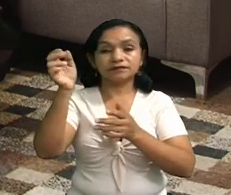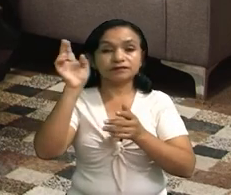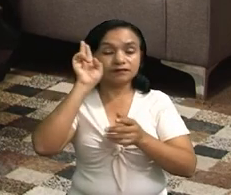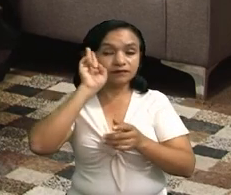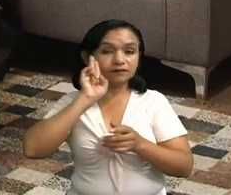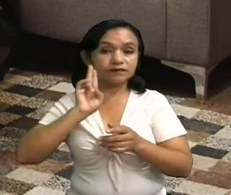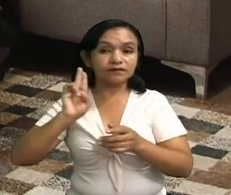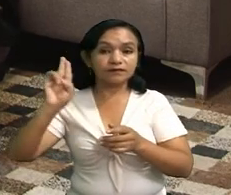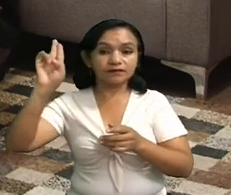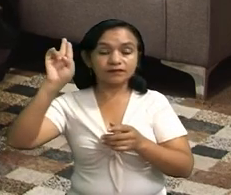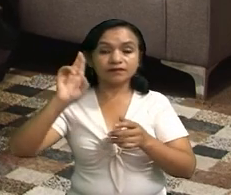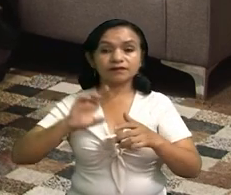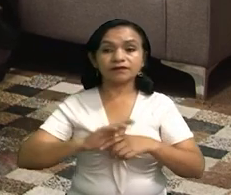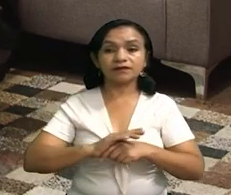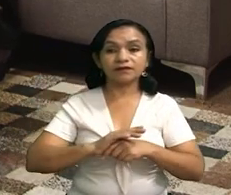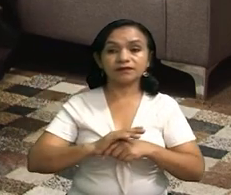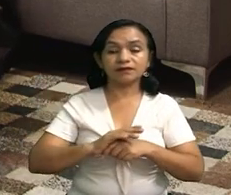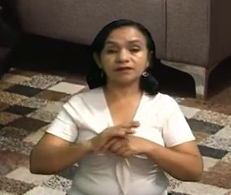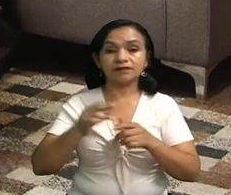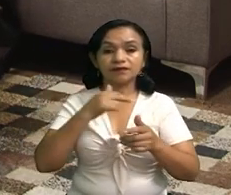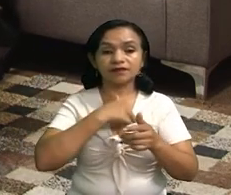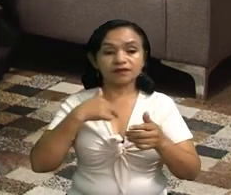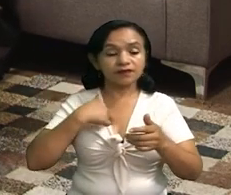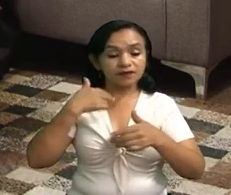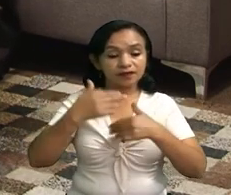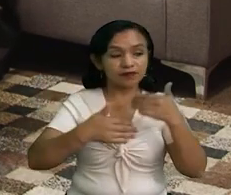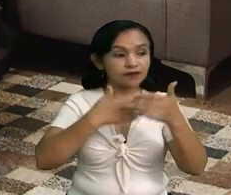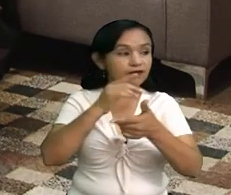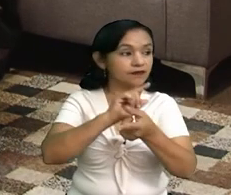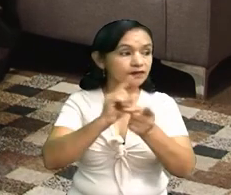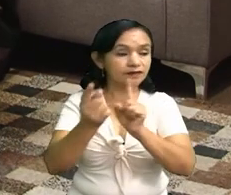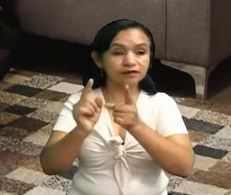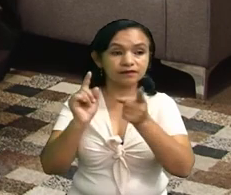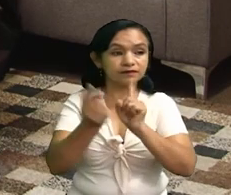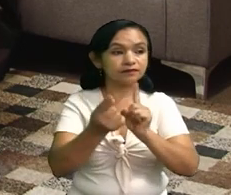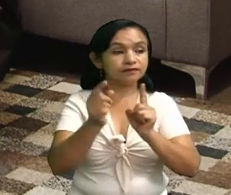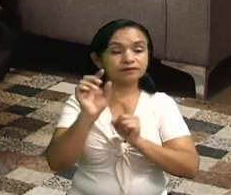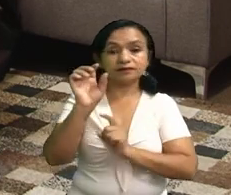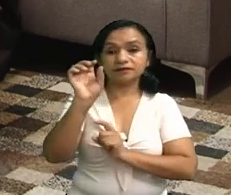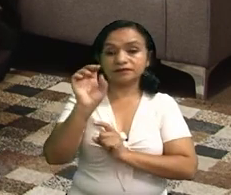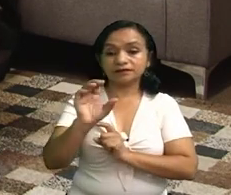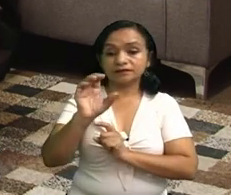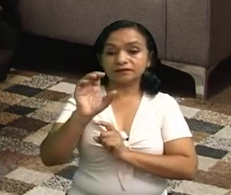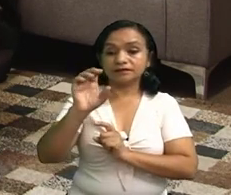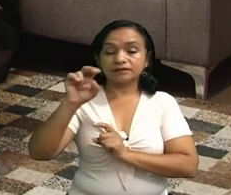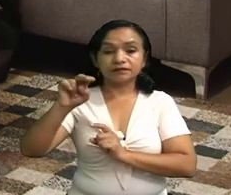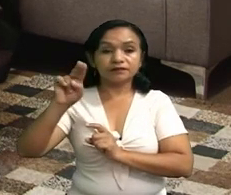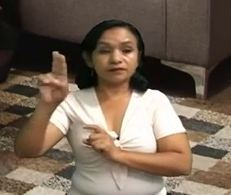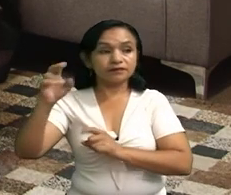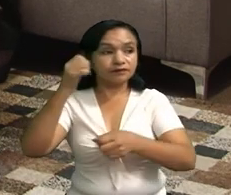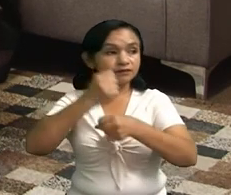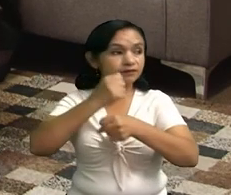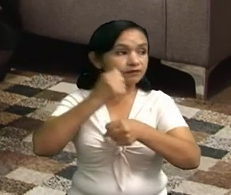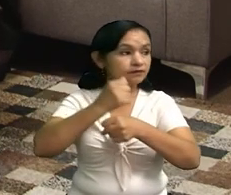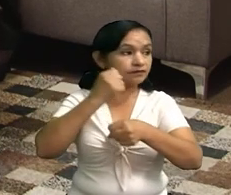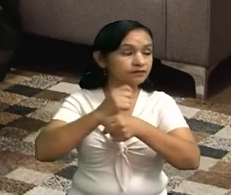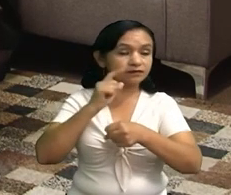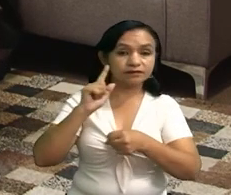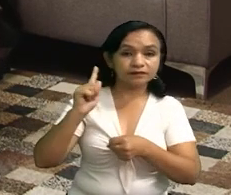que también entremos en estos procesos de cambio, porque también desde el CNU estamos trabajando en lo que es